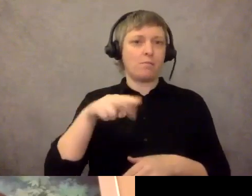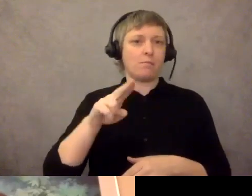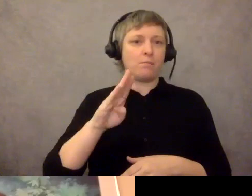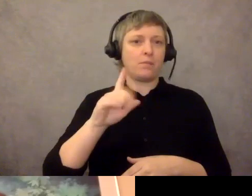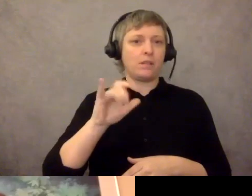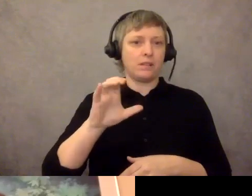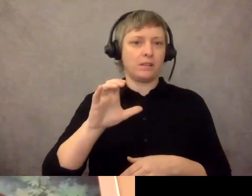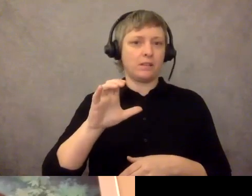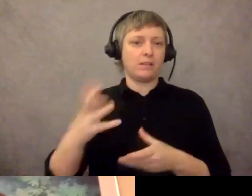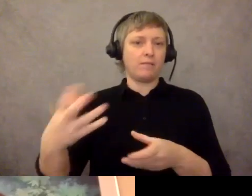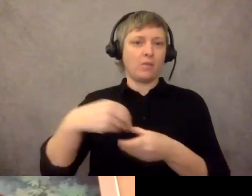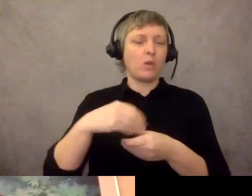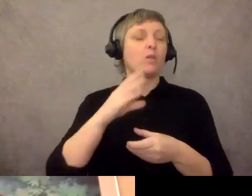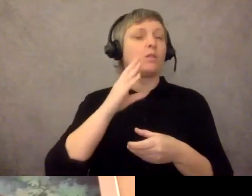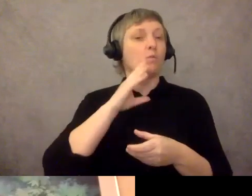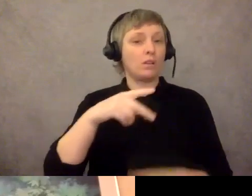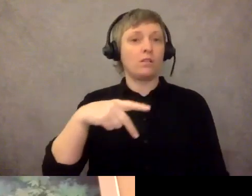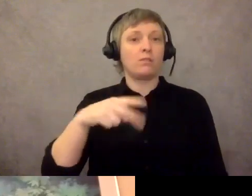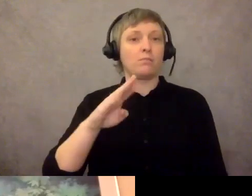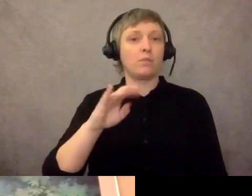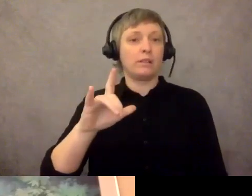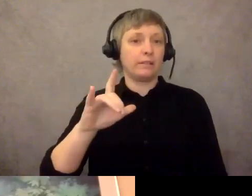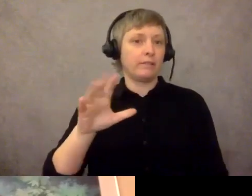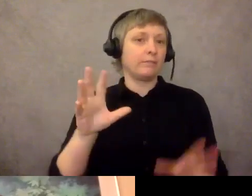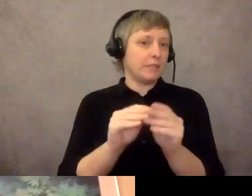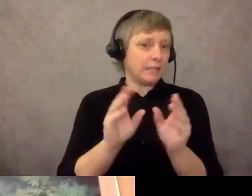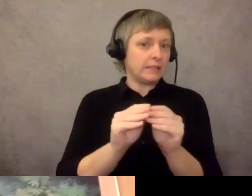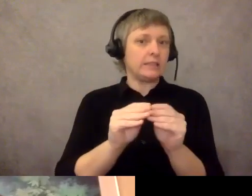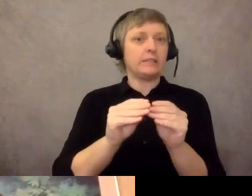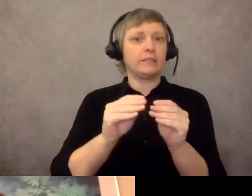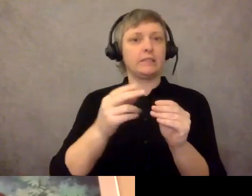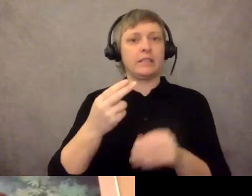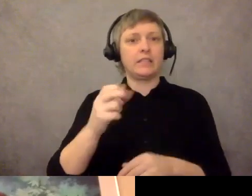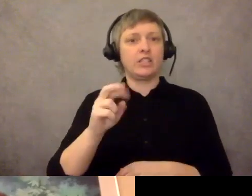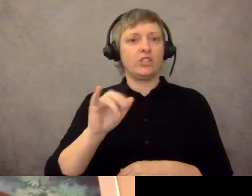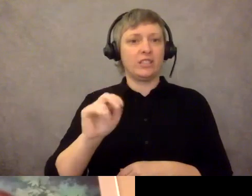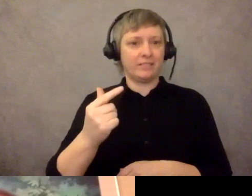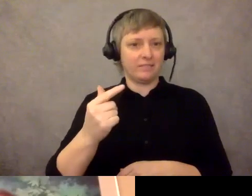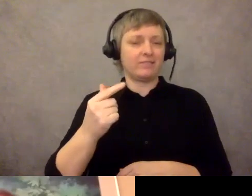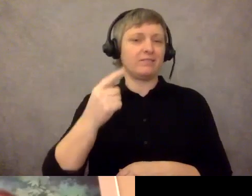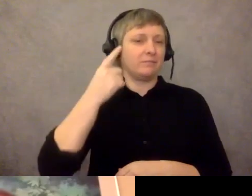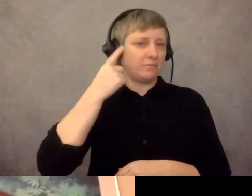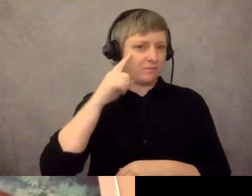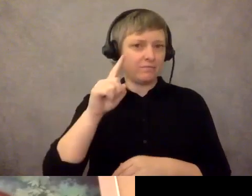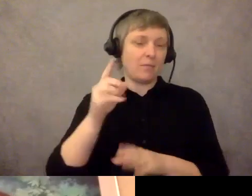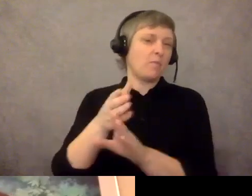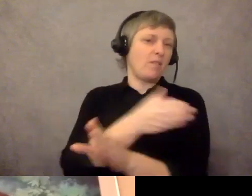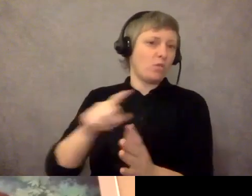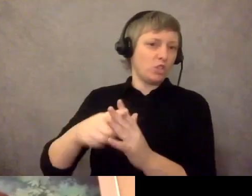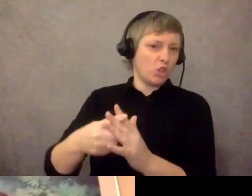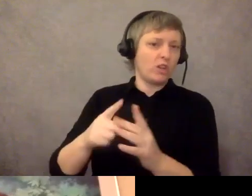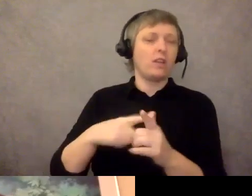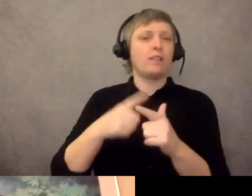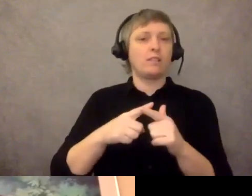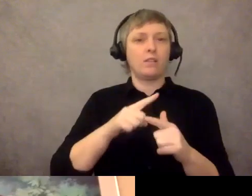antes de que puedan empezar, de requerimientos de audiencias públicas en cada uno de los distritos propuestos sobre la comunidad que